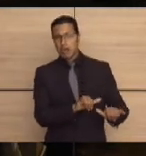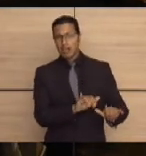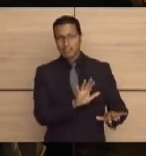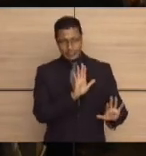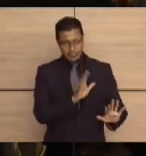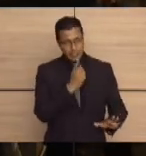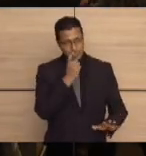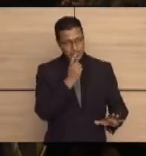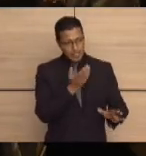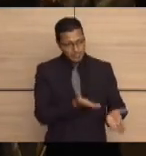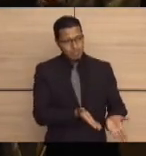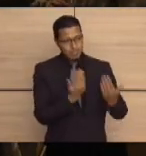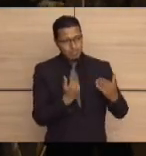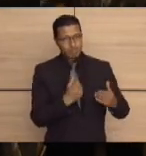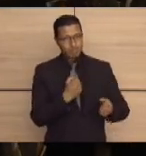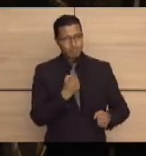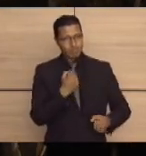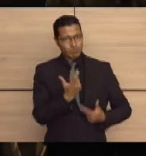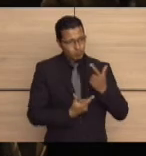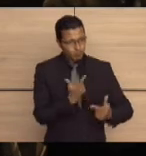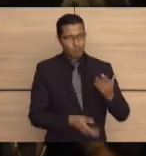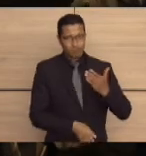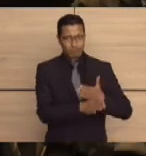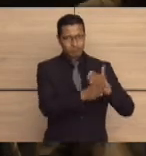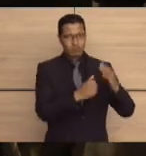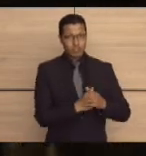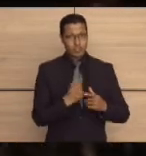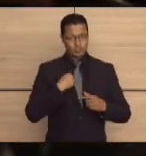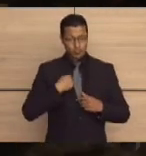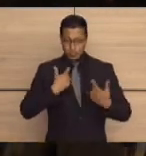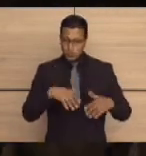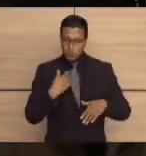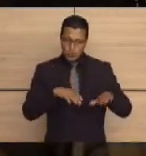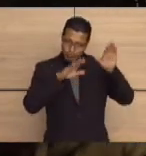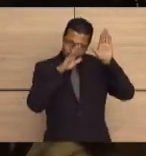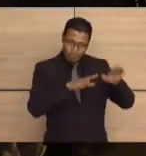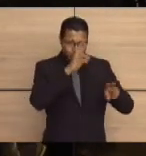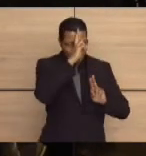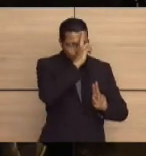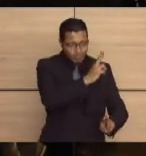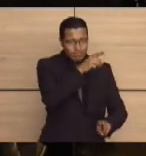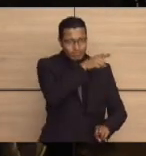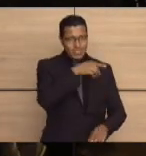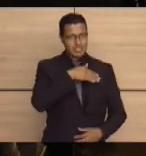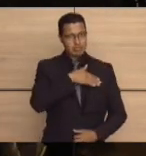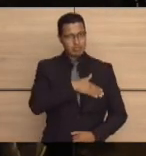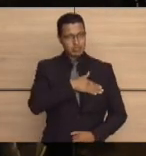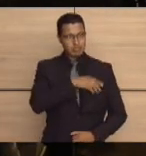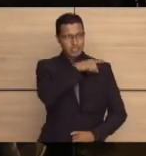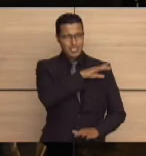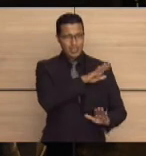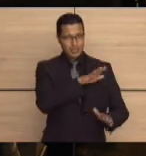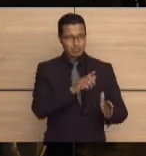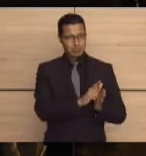Porque hubo dos momentos, yo admiro mucho a Simón Bolívar, escribí un libro sobre él que no es ni mucho menos una biografía,